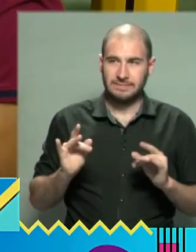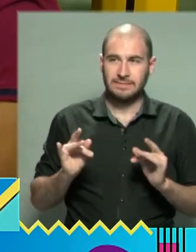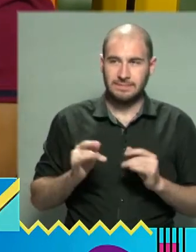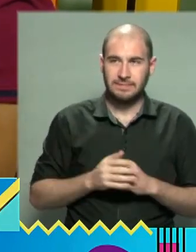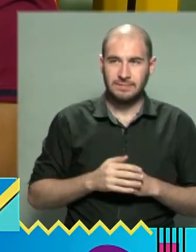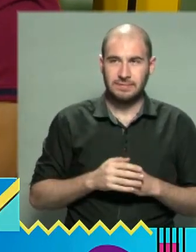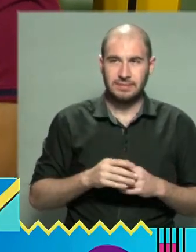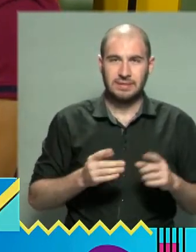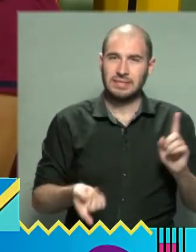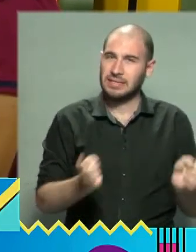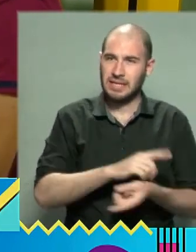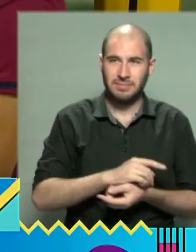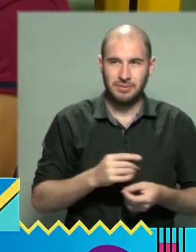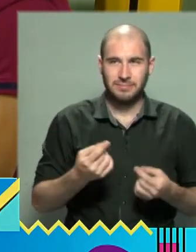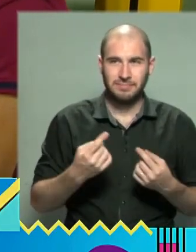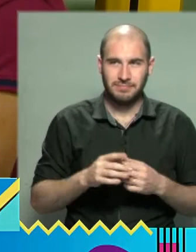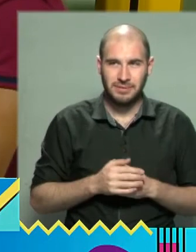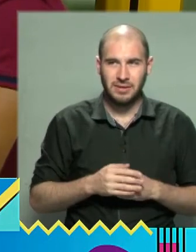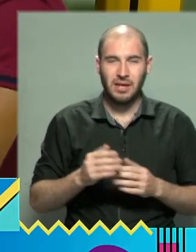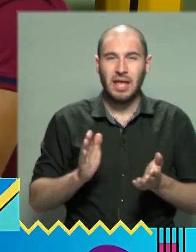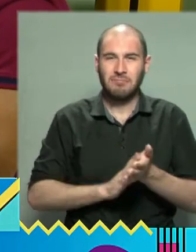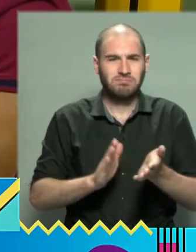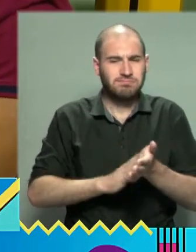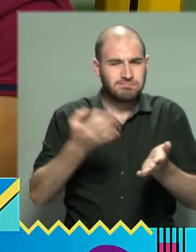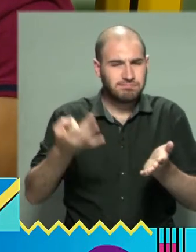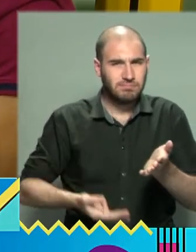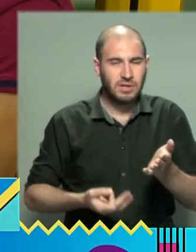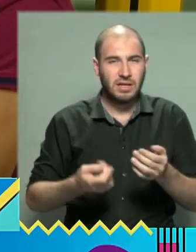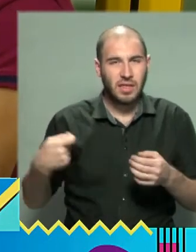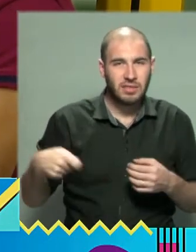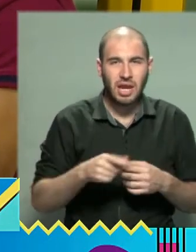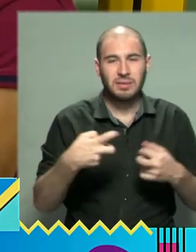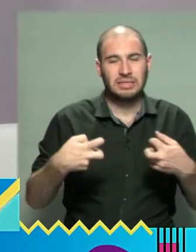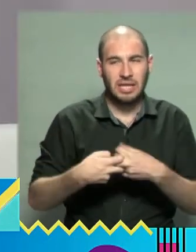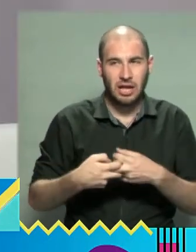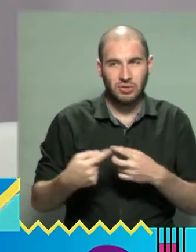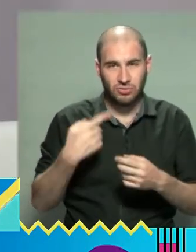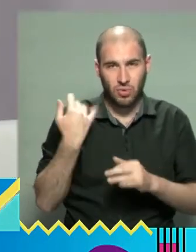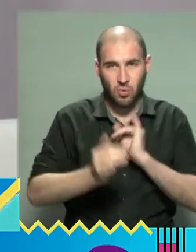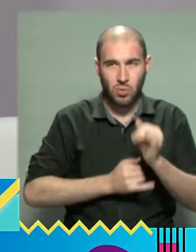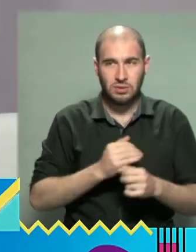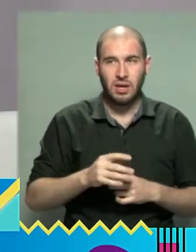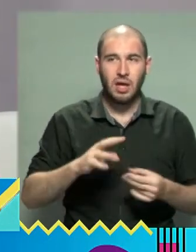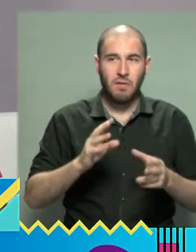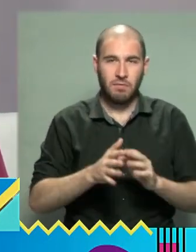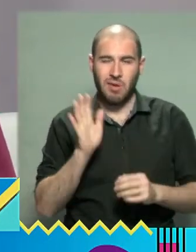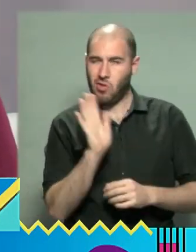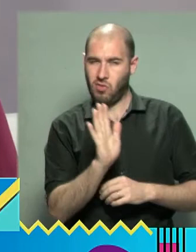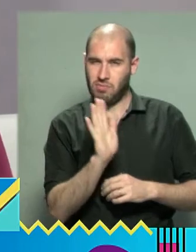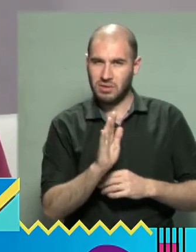difícil de refutar saberlo, pero experiencia concretamente la burocracia sindical, como la llamamos nosotros, tiene método de